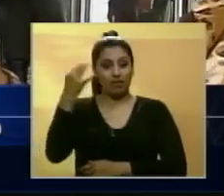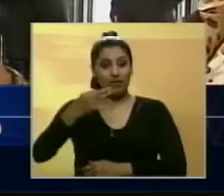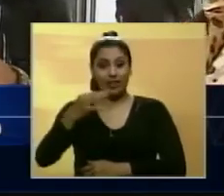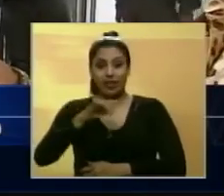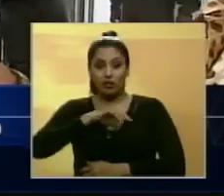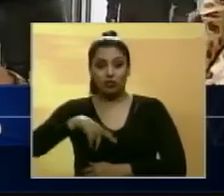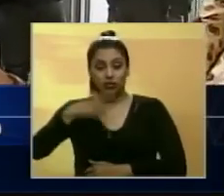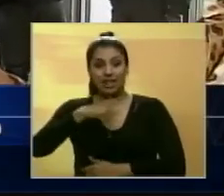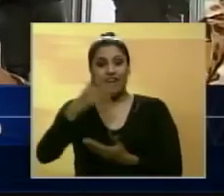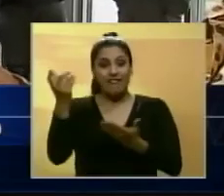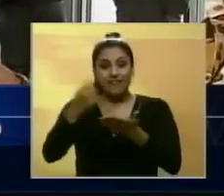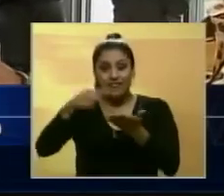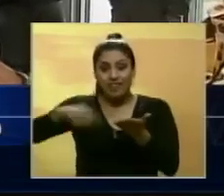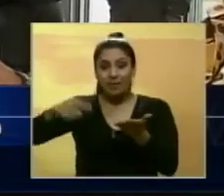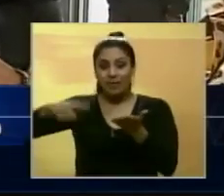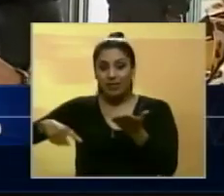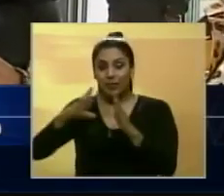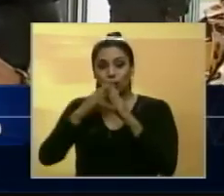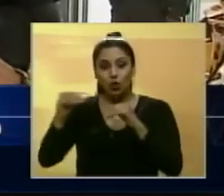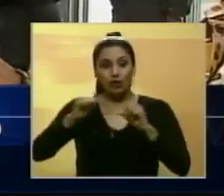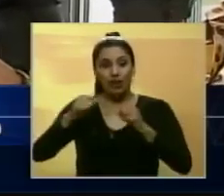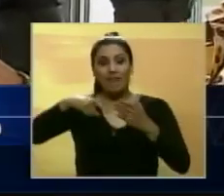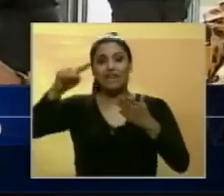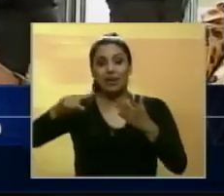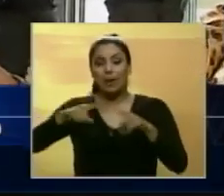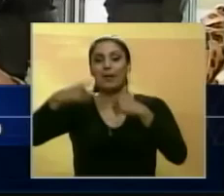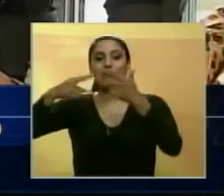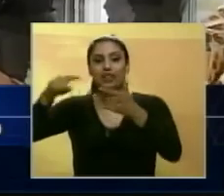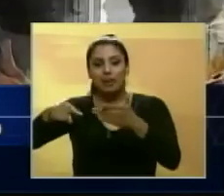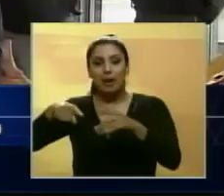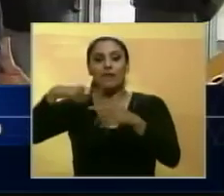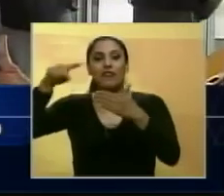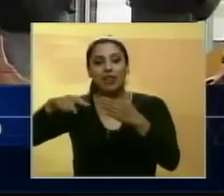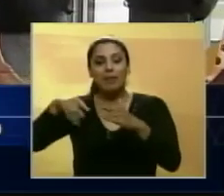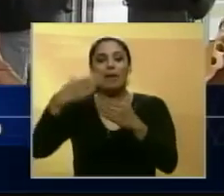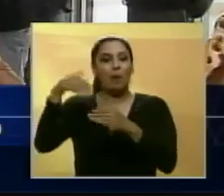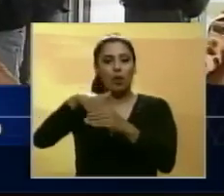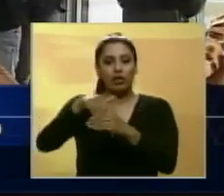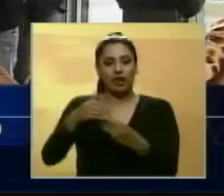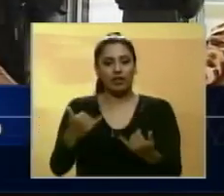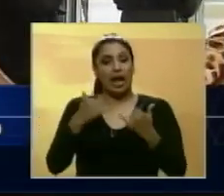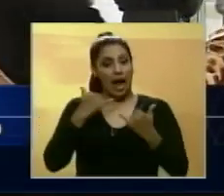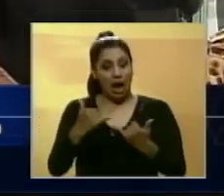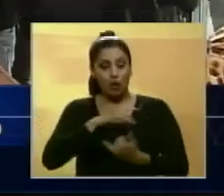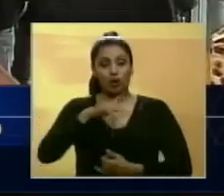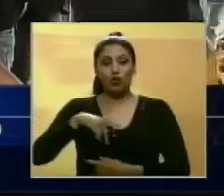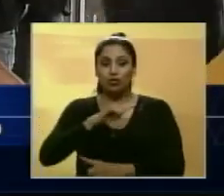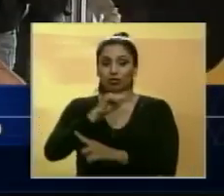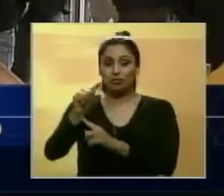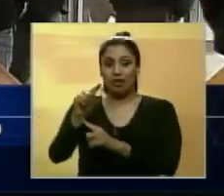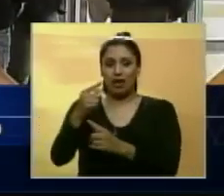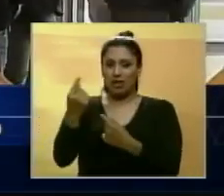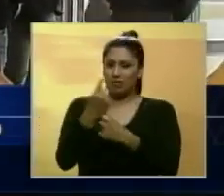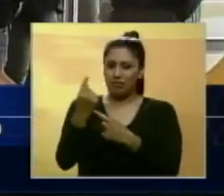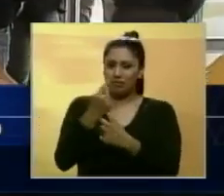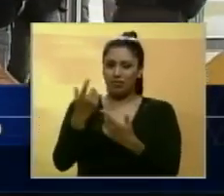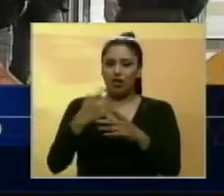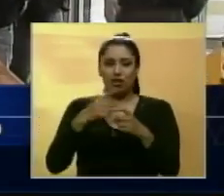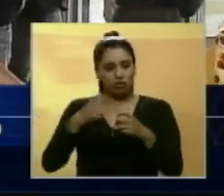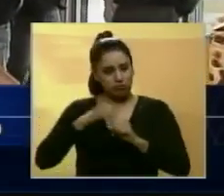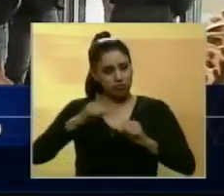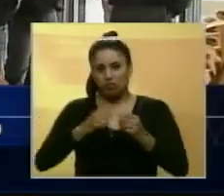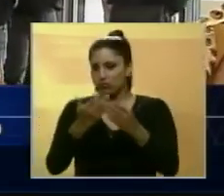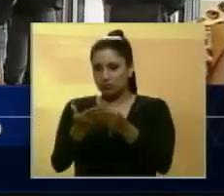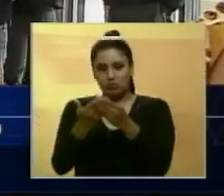hay que recoger firmas, para recoger firmas, para recoger firmas, para poder votar. Ahora nos están exigiendo todos estos formalismos y los estamos